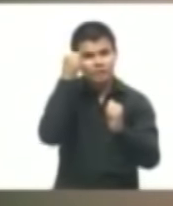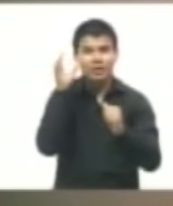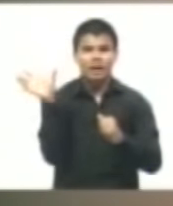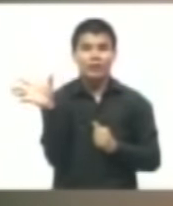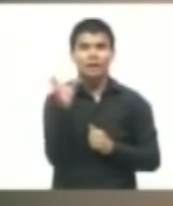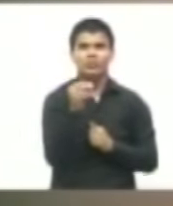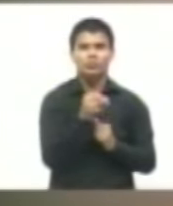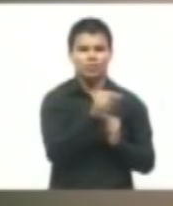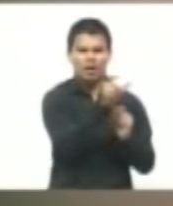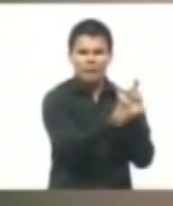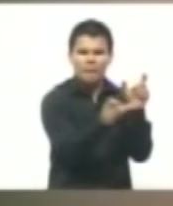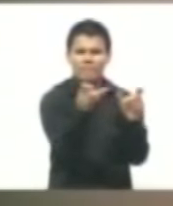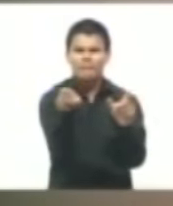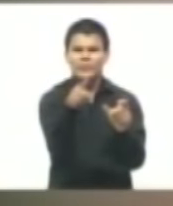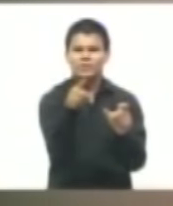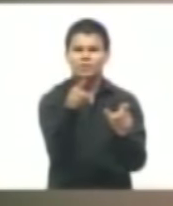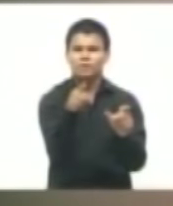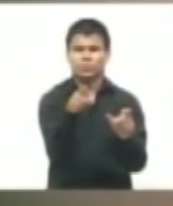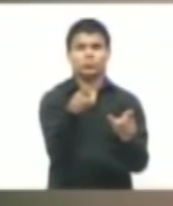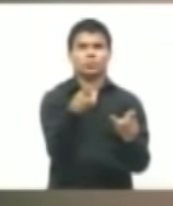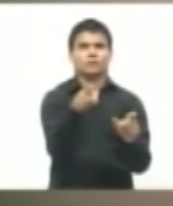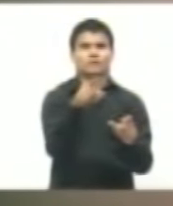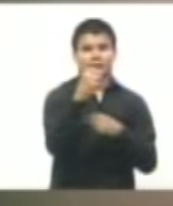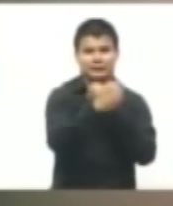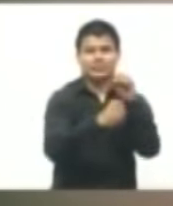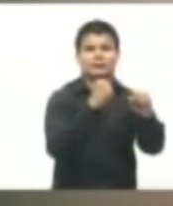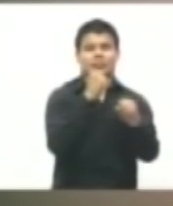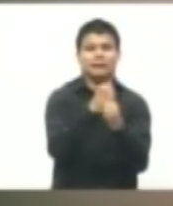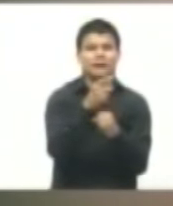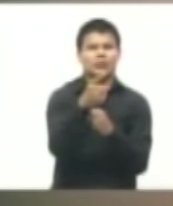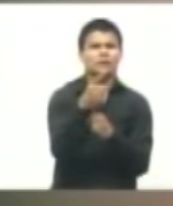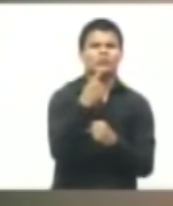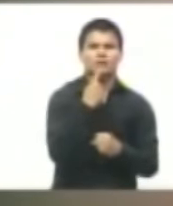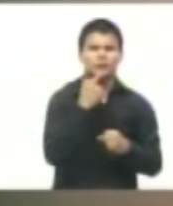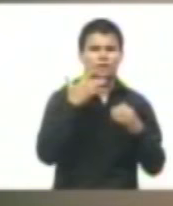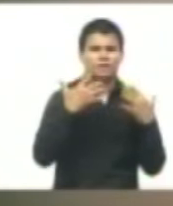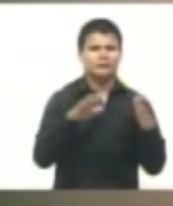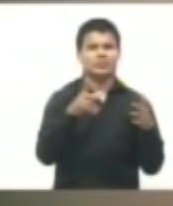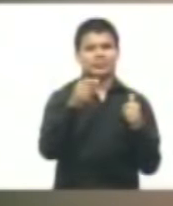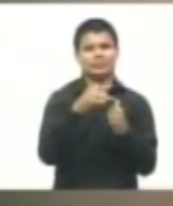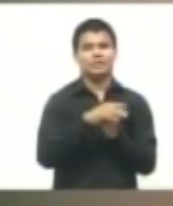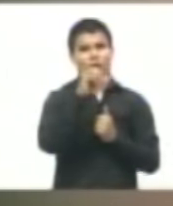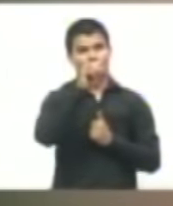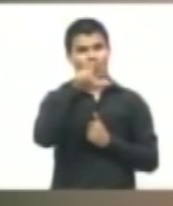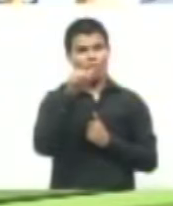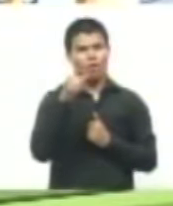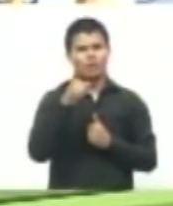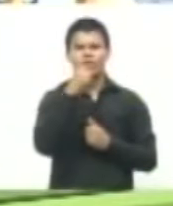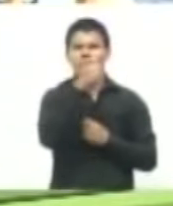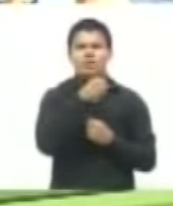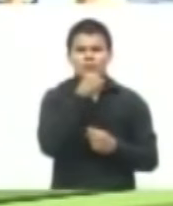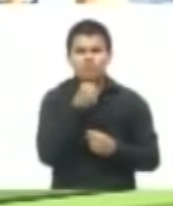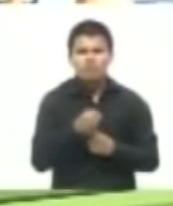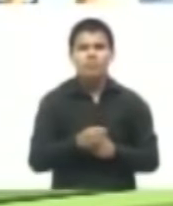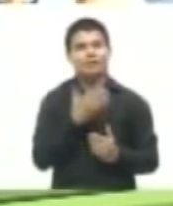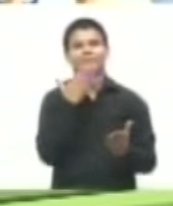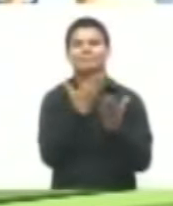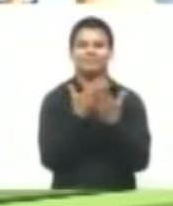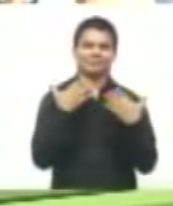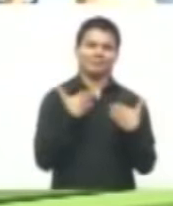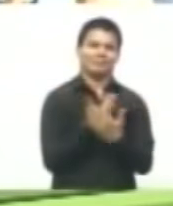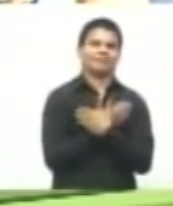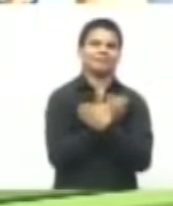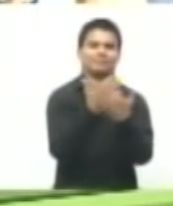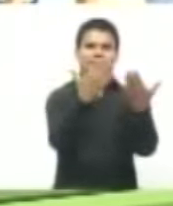mundo los que alcanzan una edad matusalénica como doña Olga, a quien se le llama cariñosamente. Felicitaciones para ella. Claro que sí, Lili,